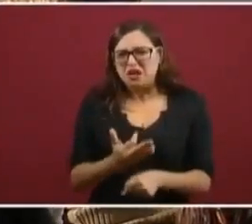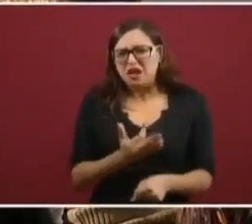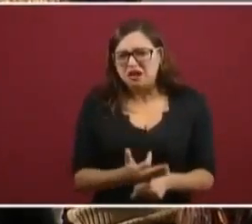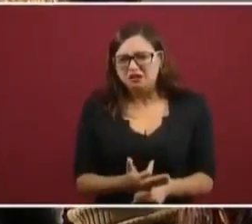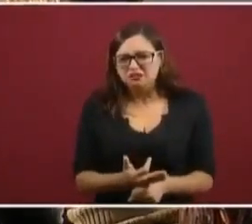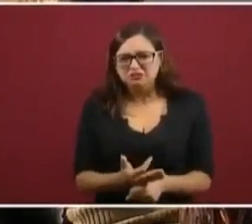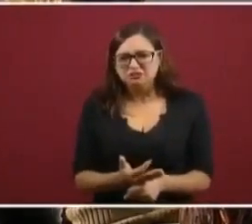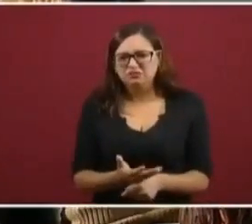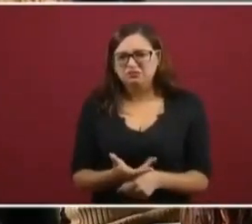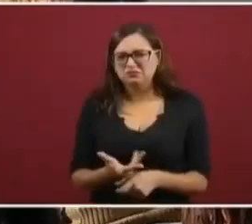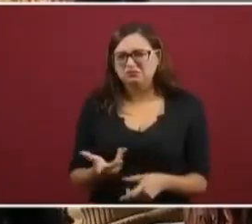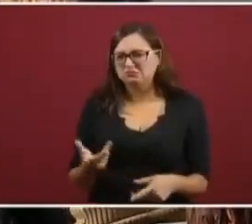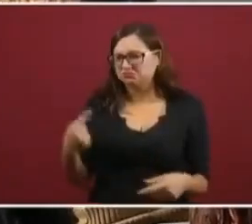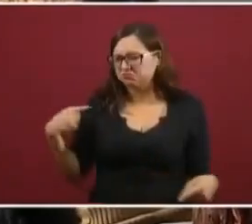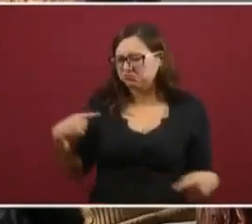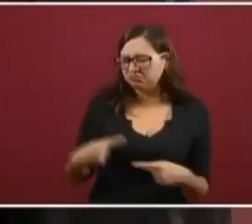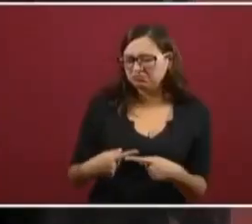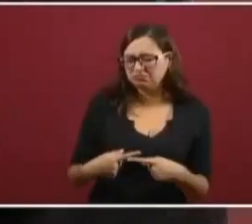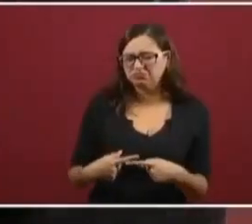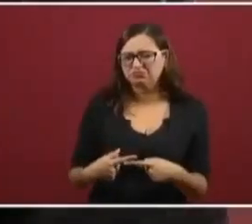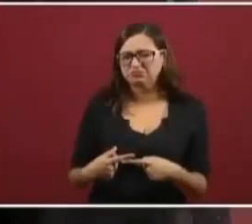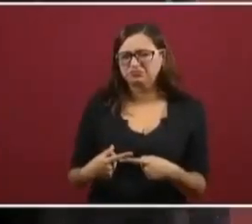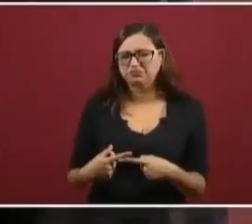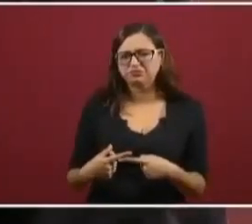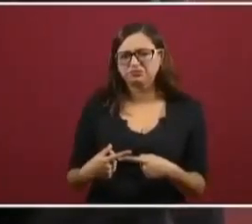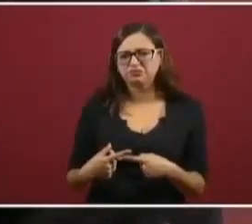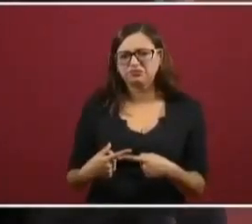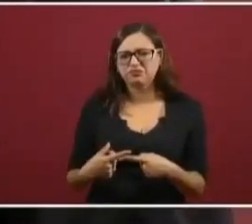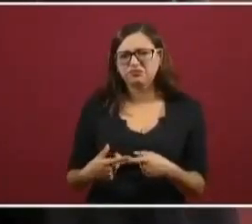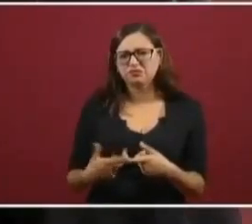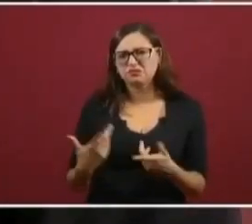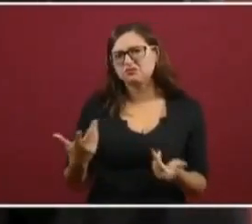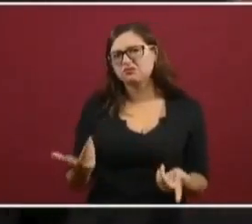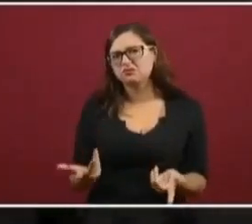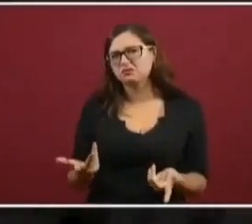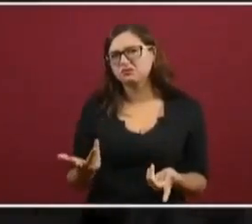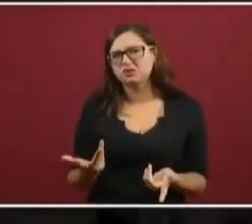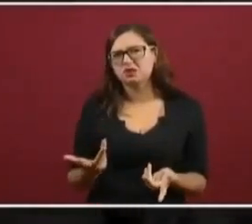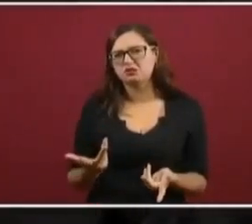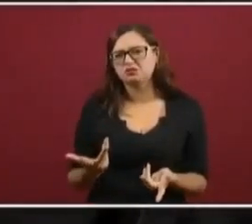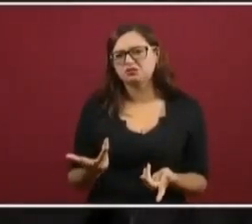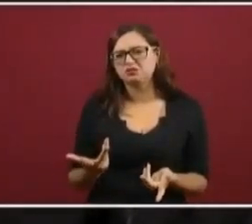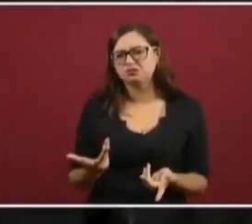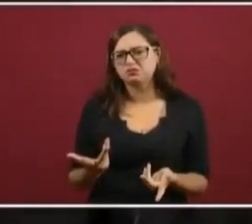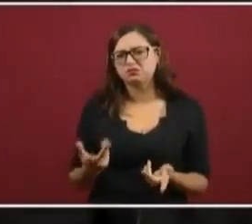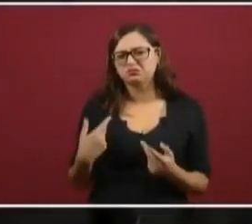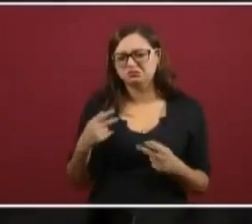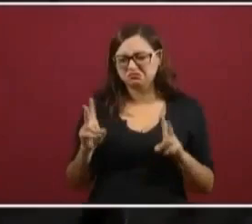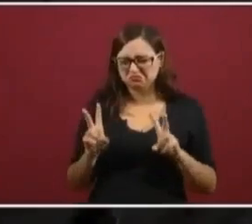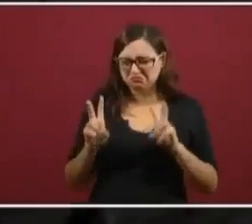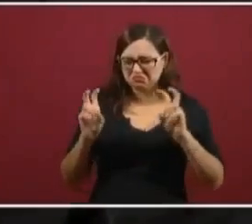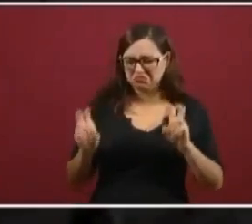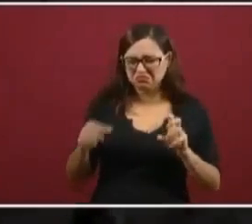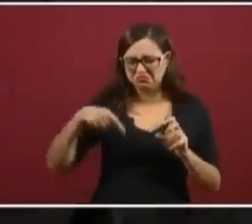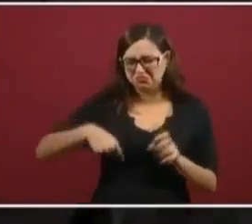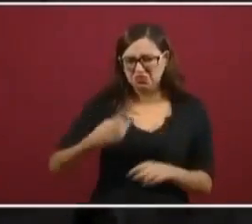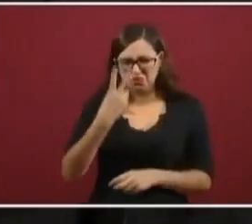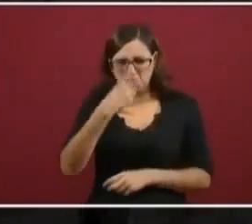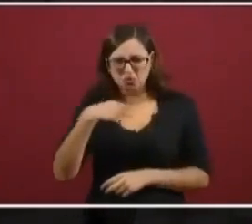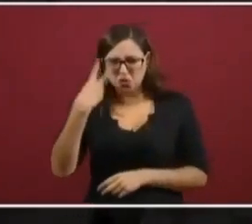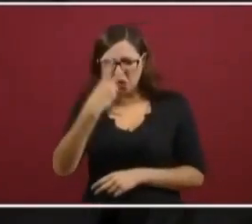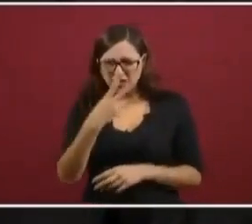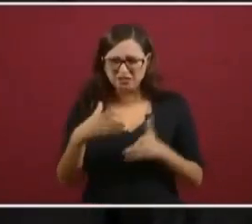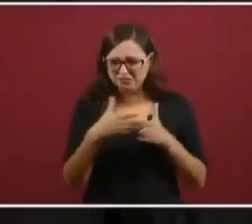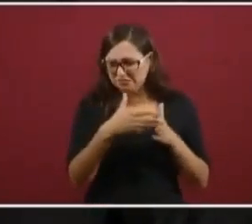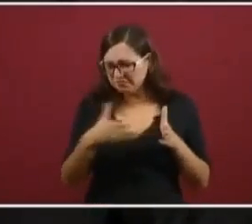aquí un tiempo y uso para este tema para la